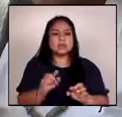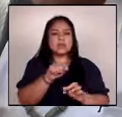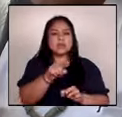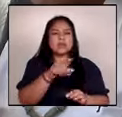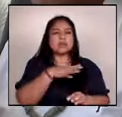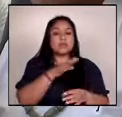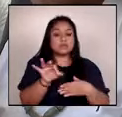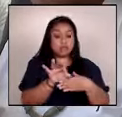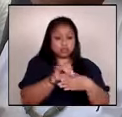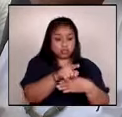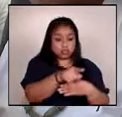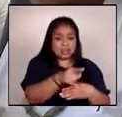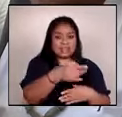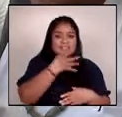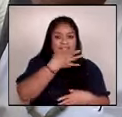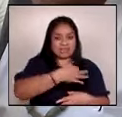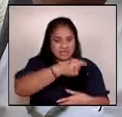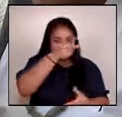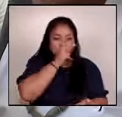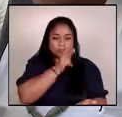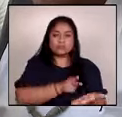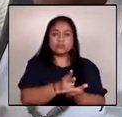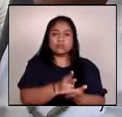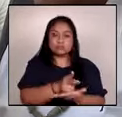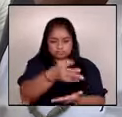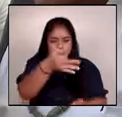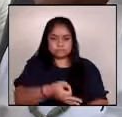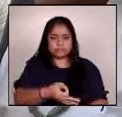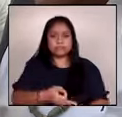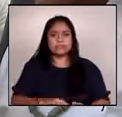en funciones sea gente honrada y competente.